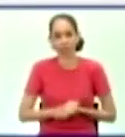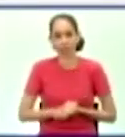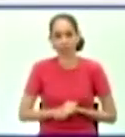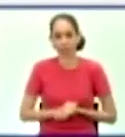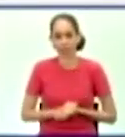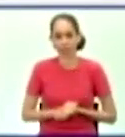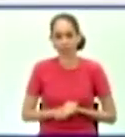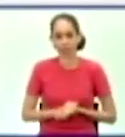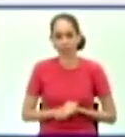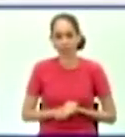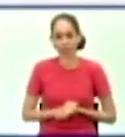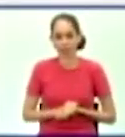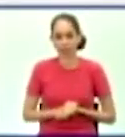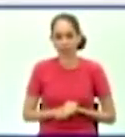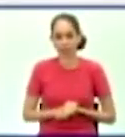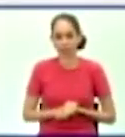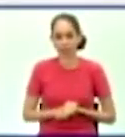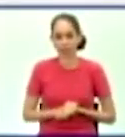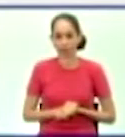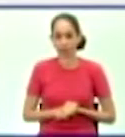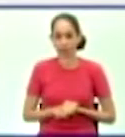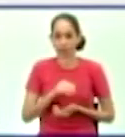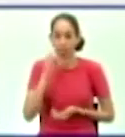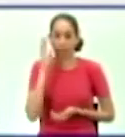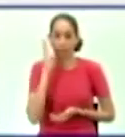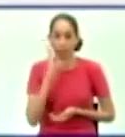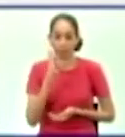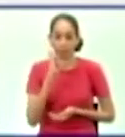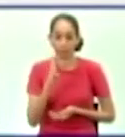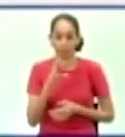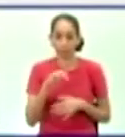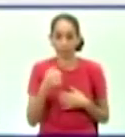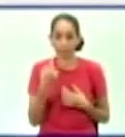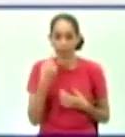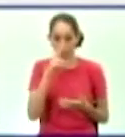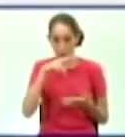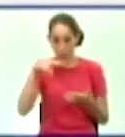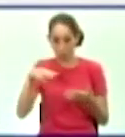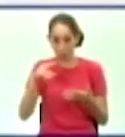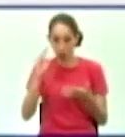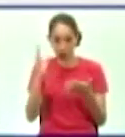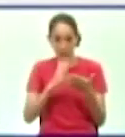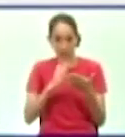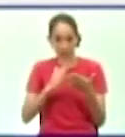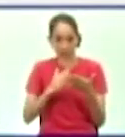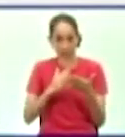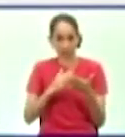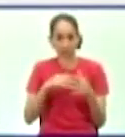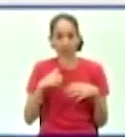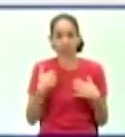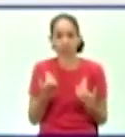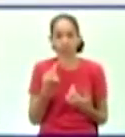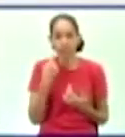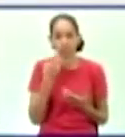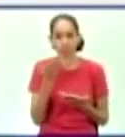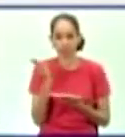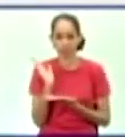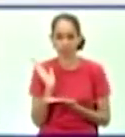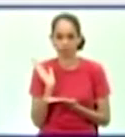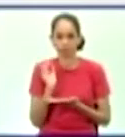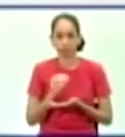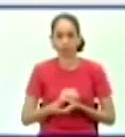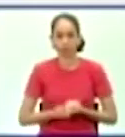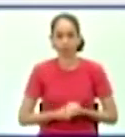En un próximo inciso, ese que tienes en tu libro, búscalo bien, que ahí lo tienes, dice, determina la amplitud del arco